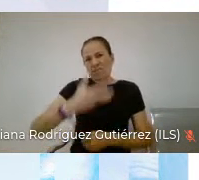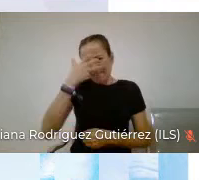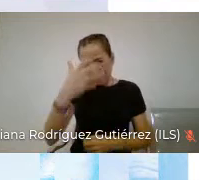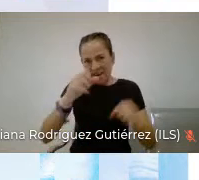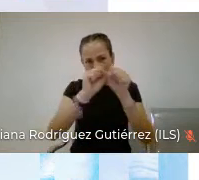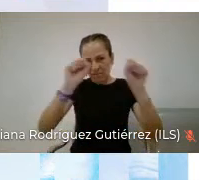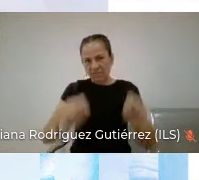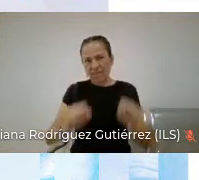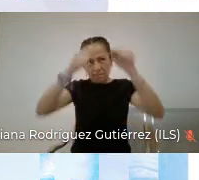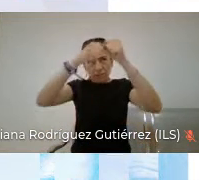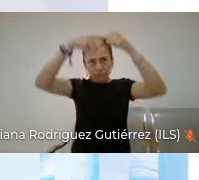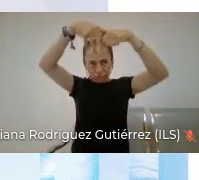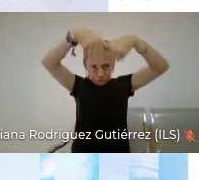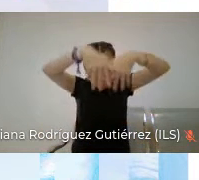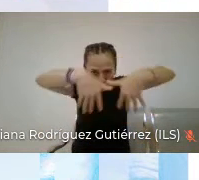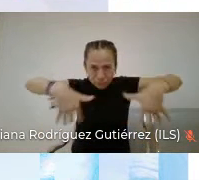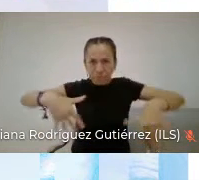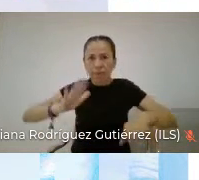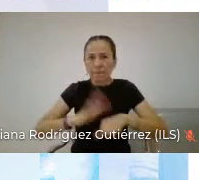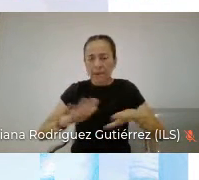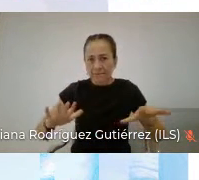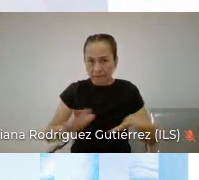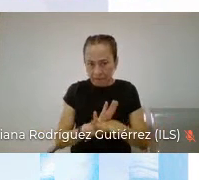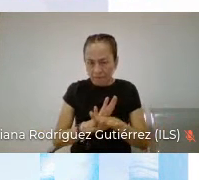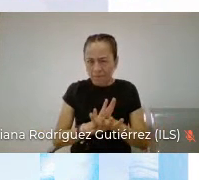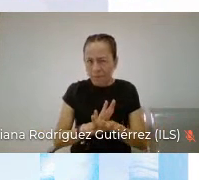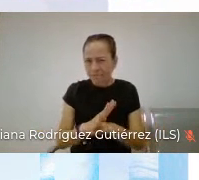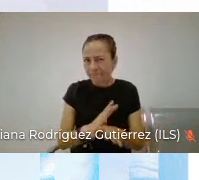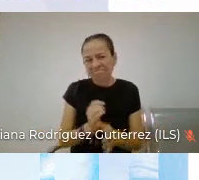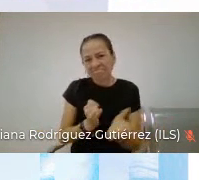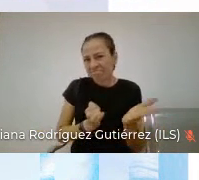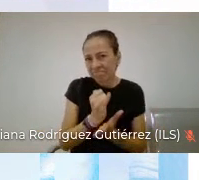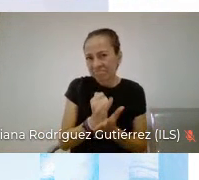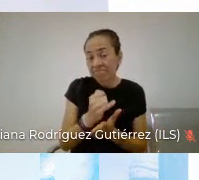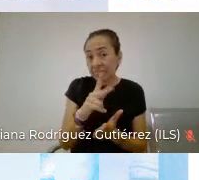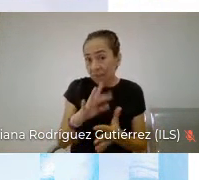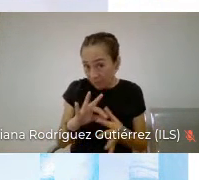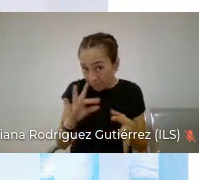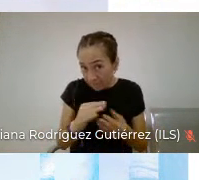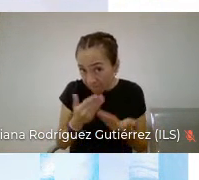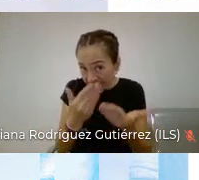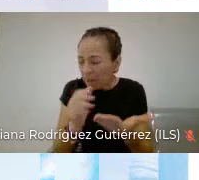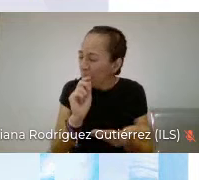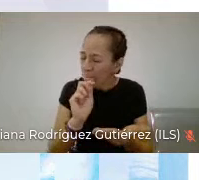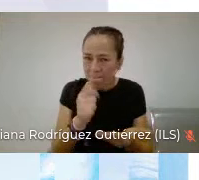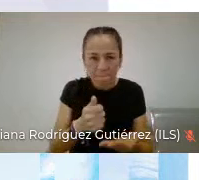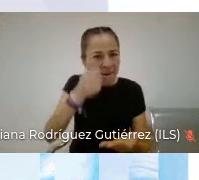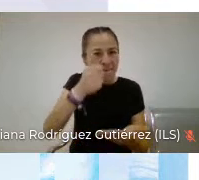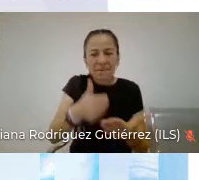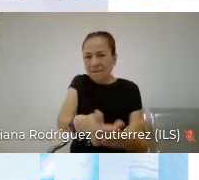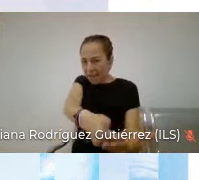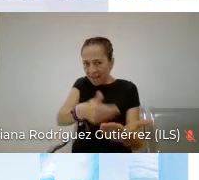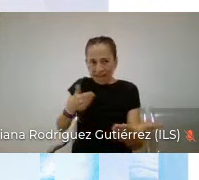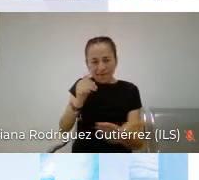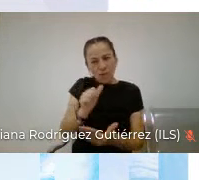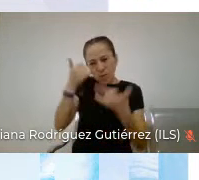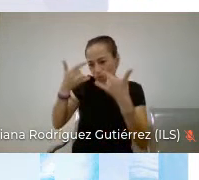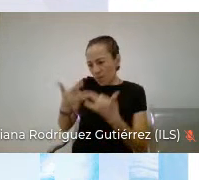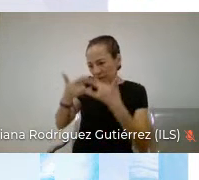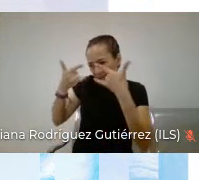de platicarles cómo lo hemos estado haciendo, les quiero platicar justo una historia que para mí lo ejemplifica bastante